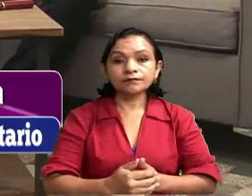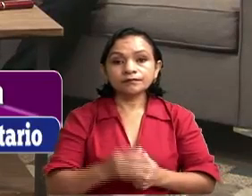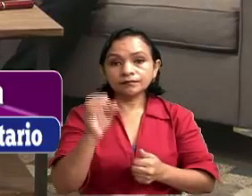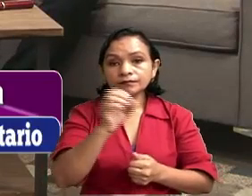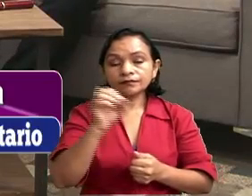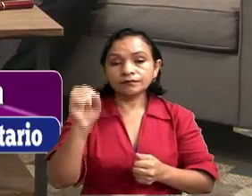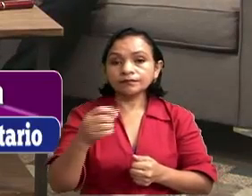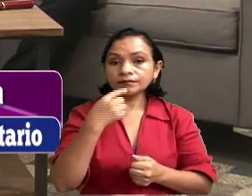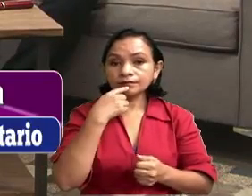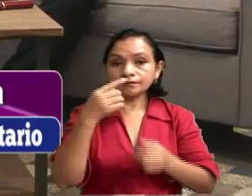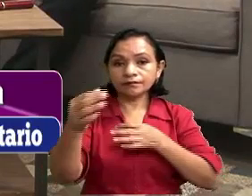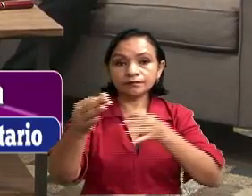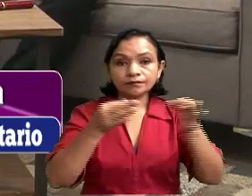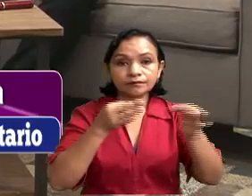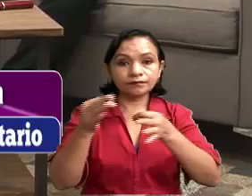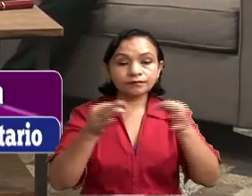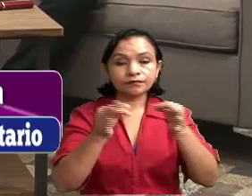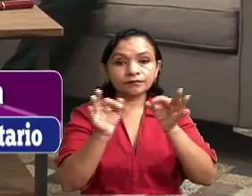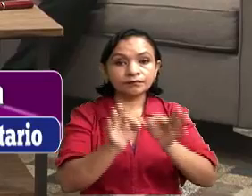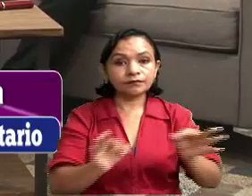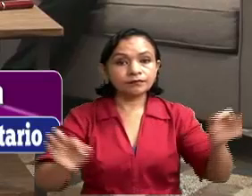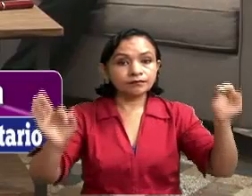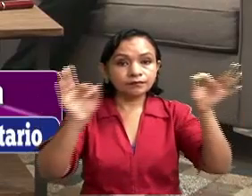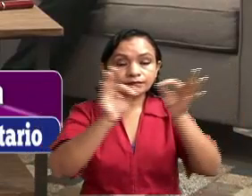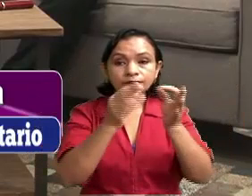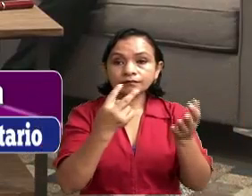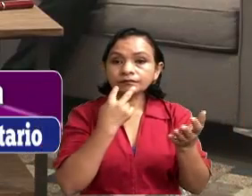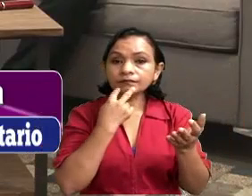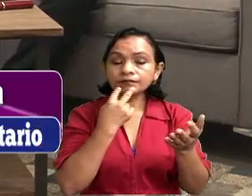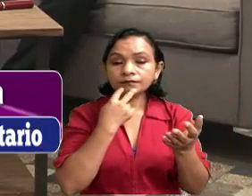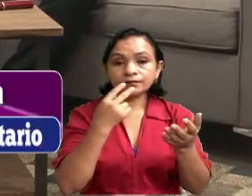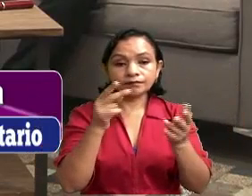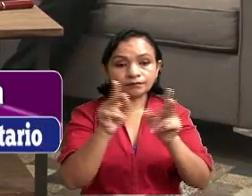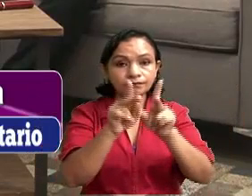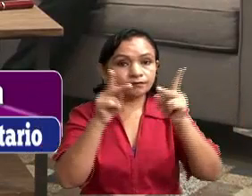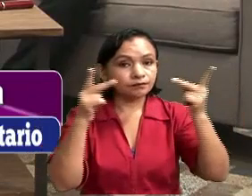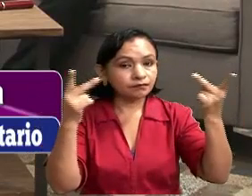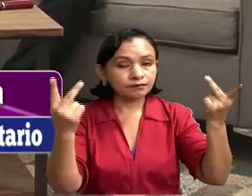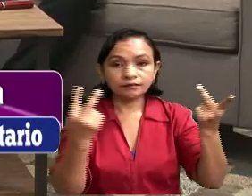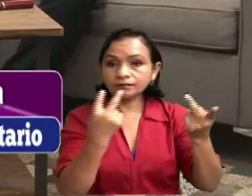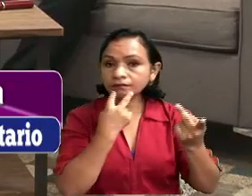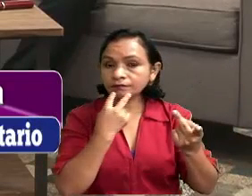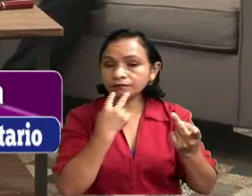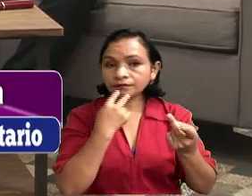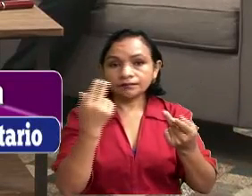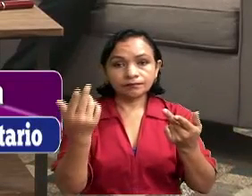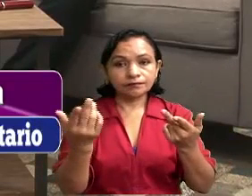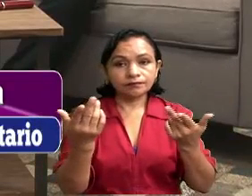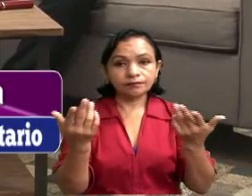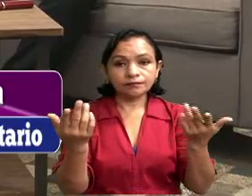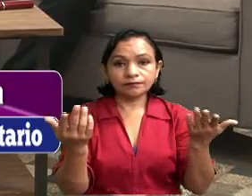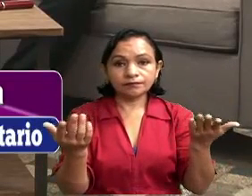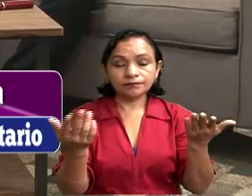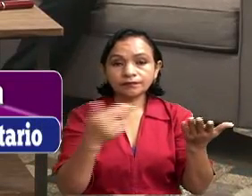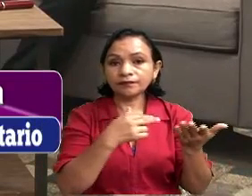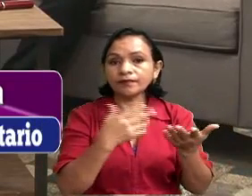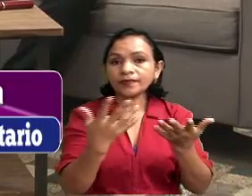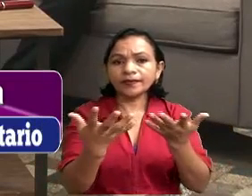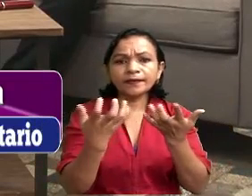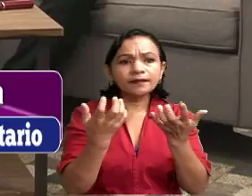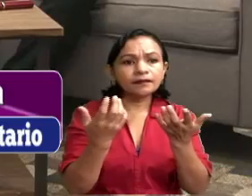te doy un detalle, porque esto no lo dicen los periódicos que viven